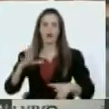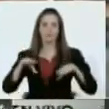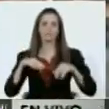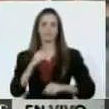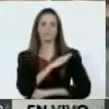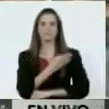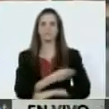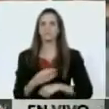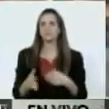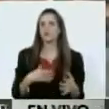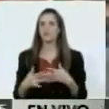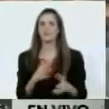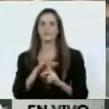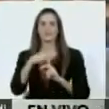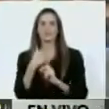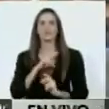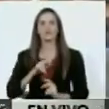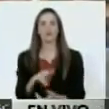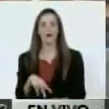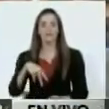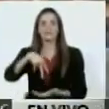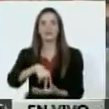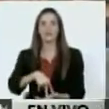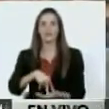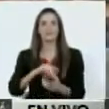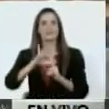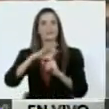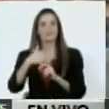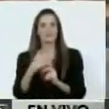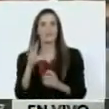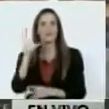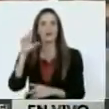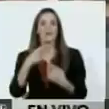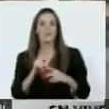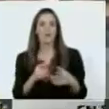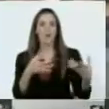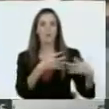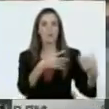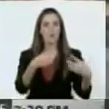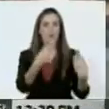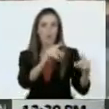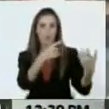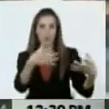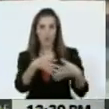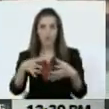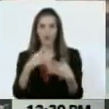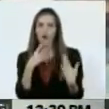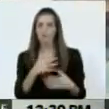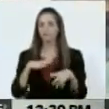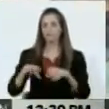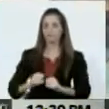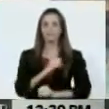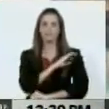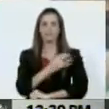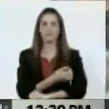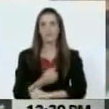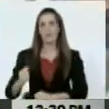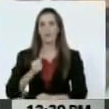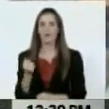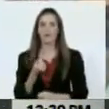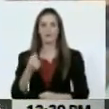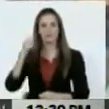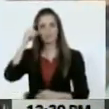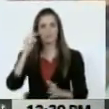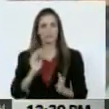poder, no importara lo que pasara. Nosotros nos alzamos por la situación del país, pero ellos se juraron tomar el poder en tal época. Dos